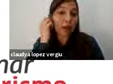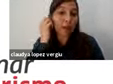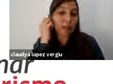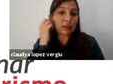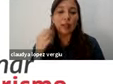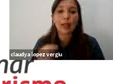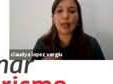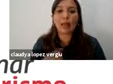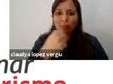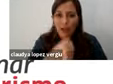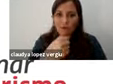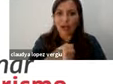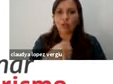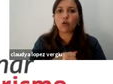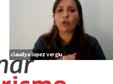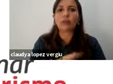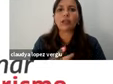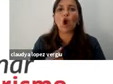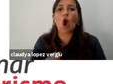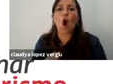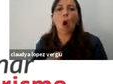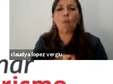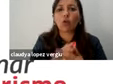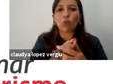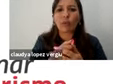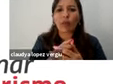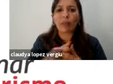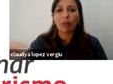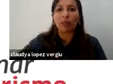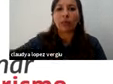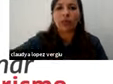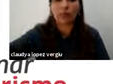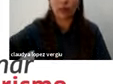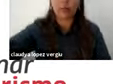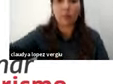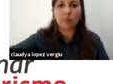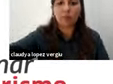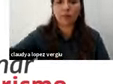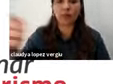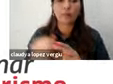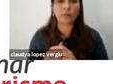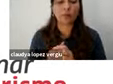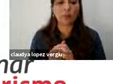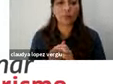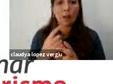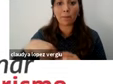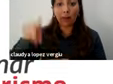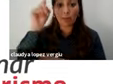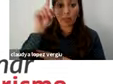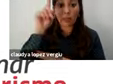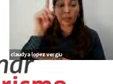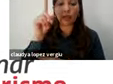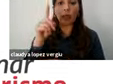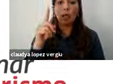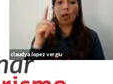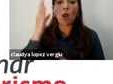mayores oportunidades, especialmente en el sector agroexportador, el primer módulo estaba dirigido a los funcionarios de PROMPERÚ.